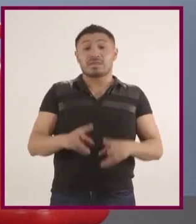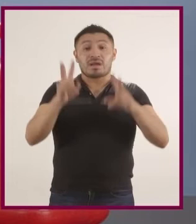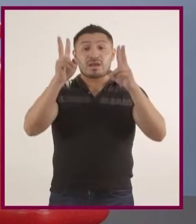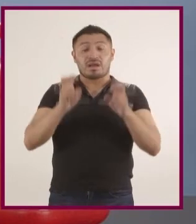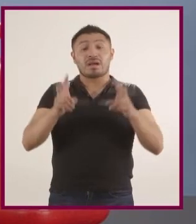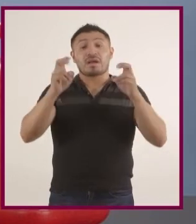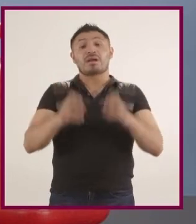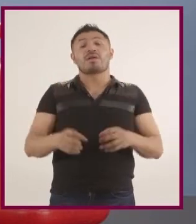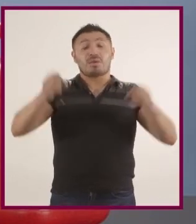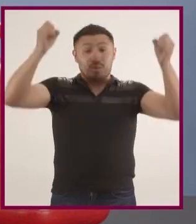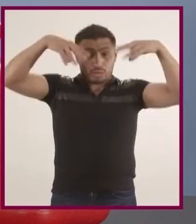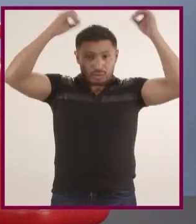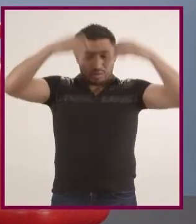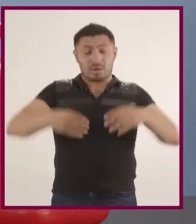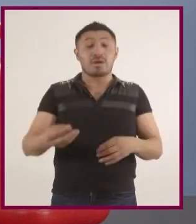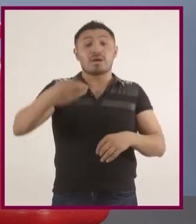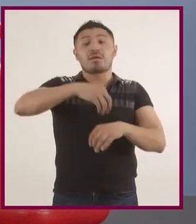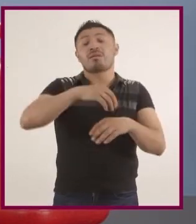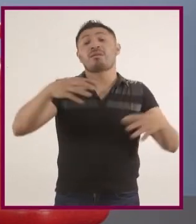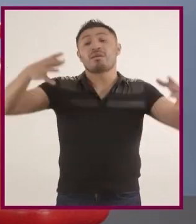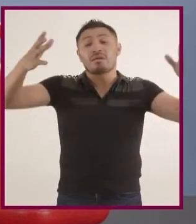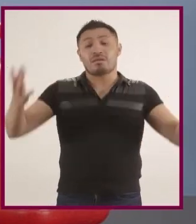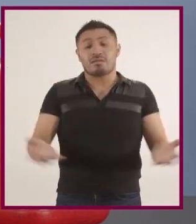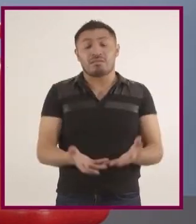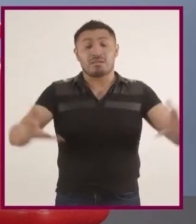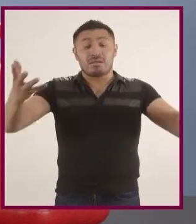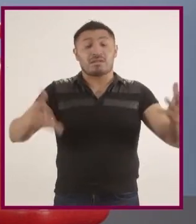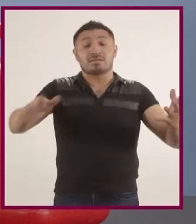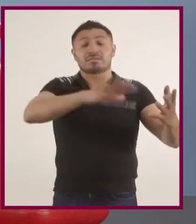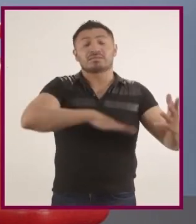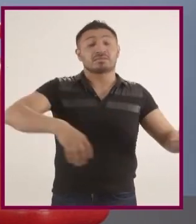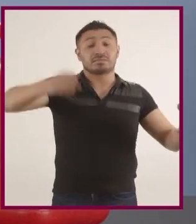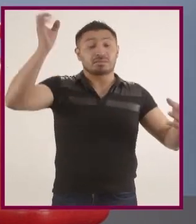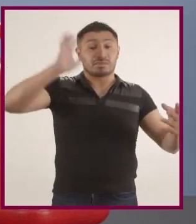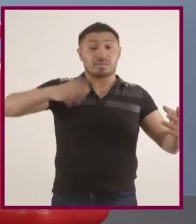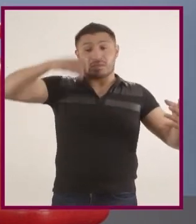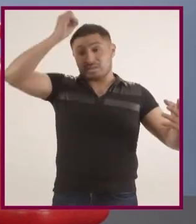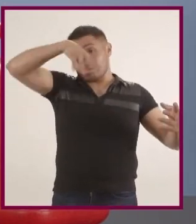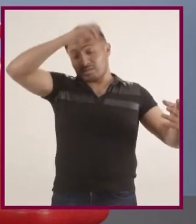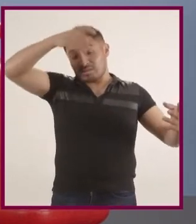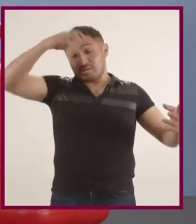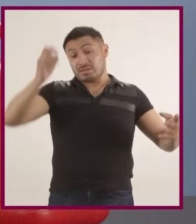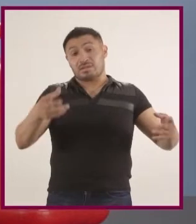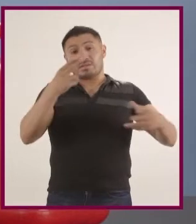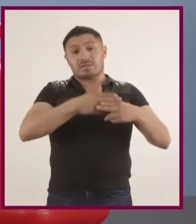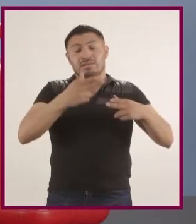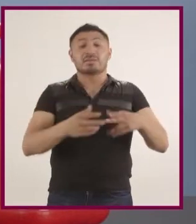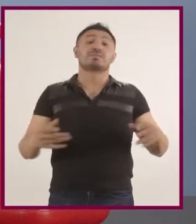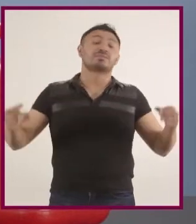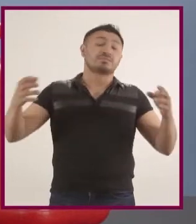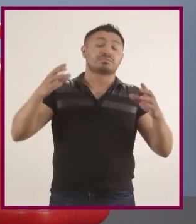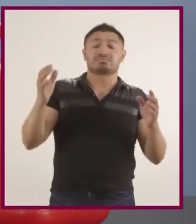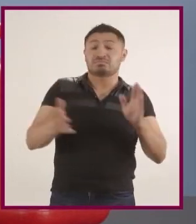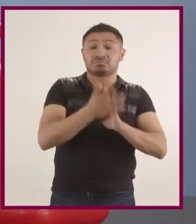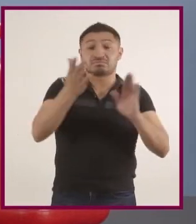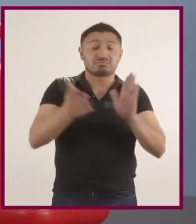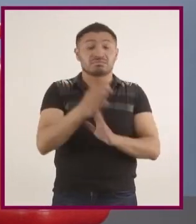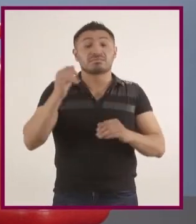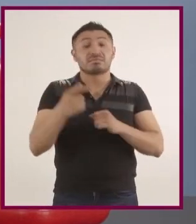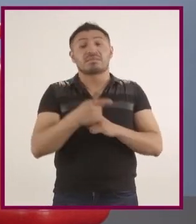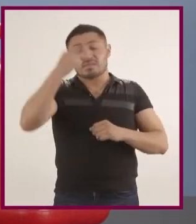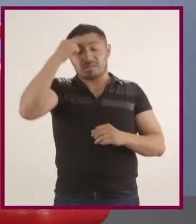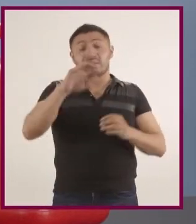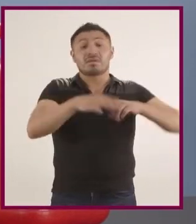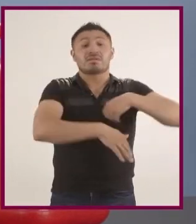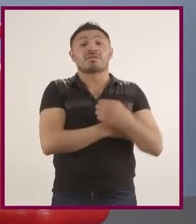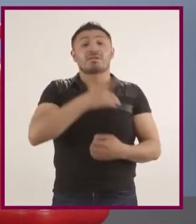lluvia desde colocar recipientes colectores en un patio mientras llueve hasta una instalación que almacena y también distribuye el agua en la